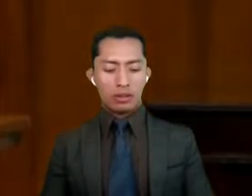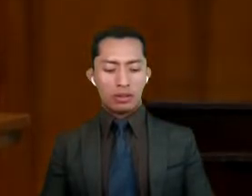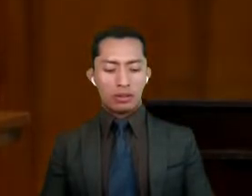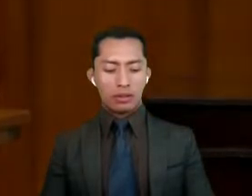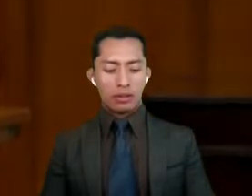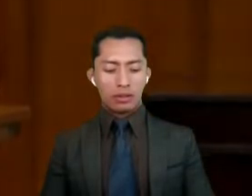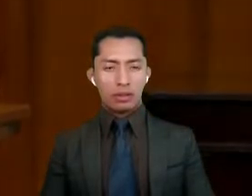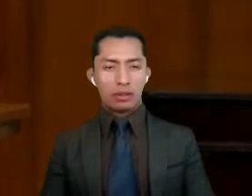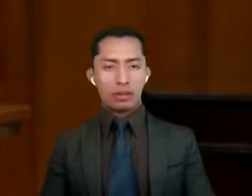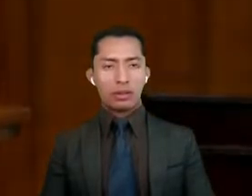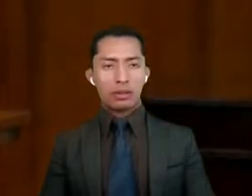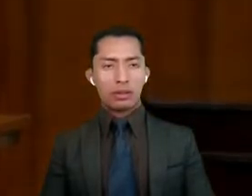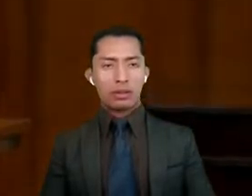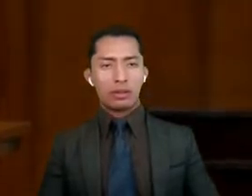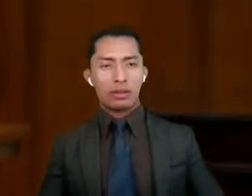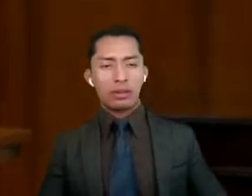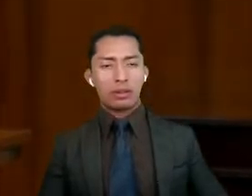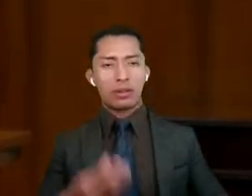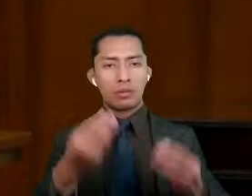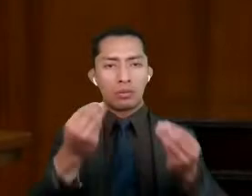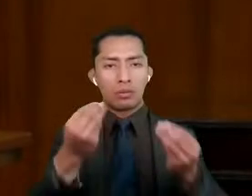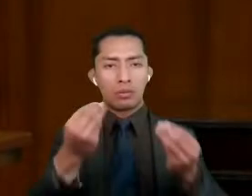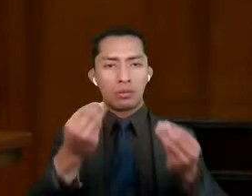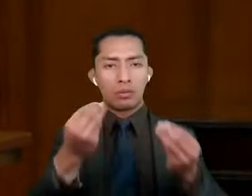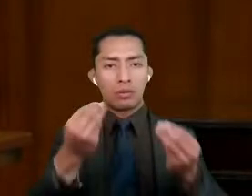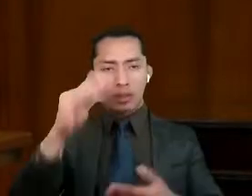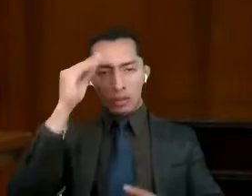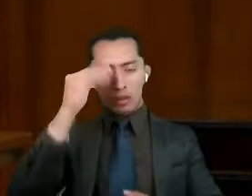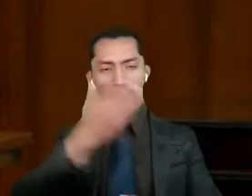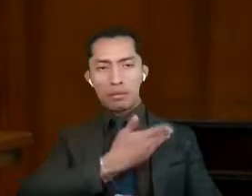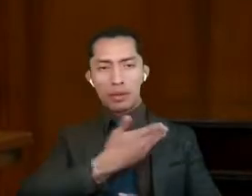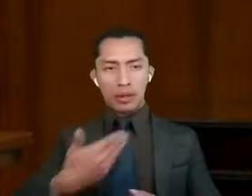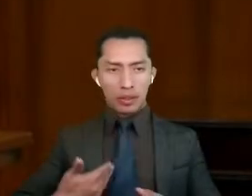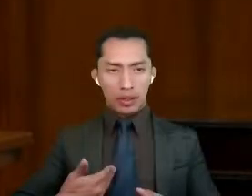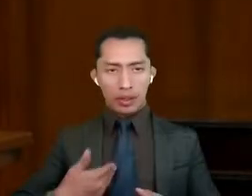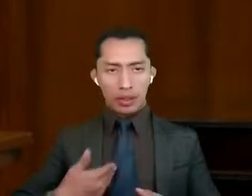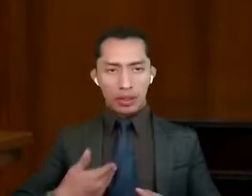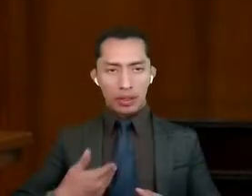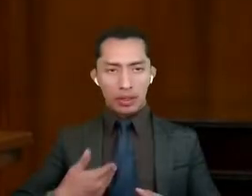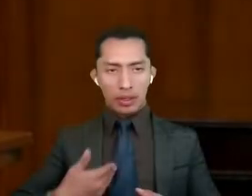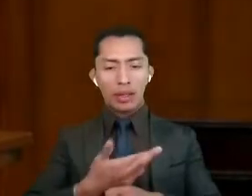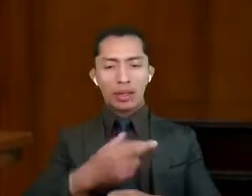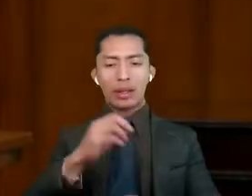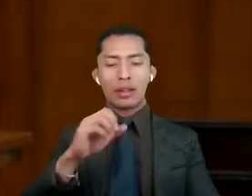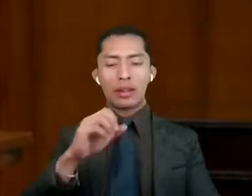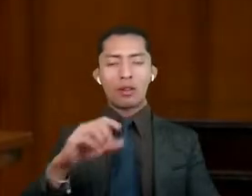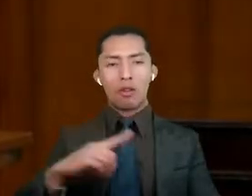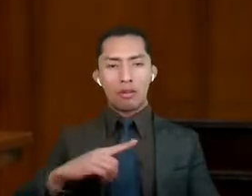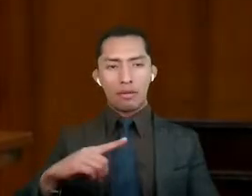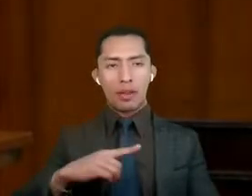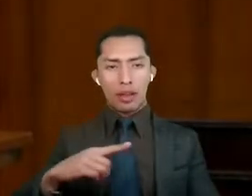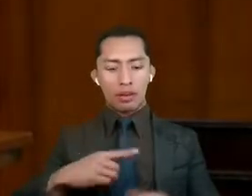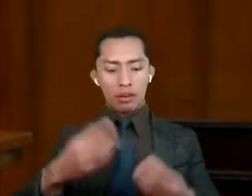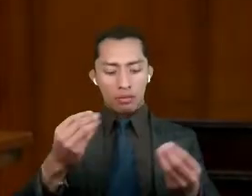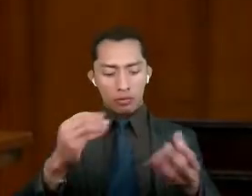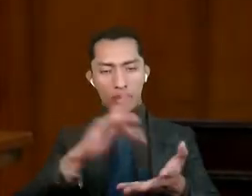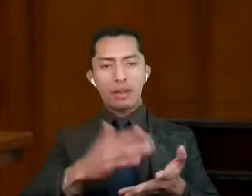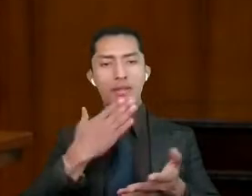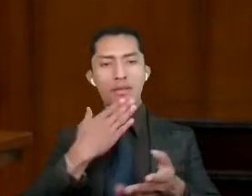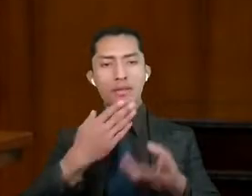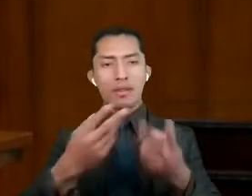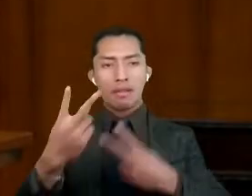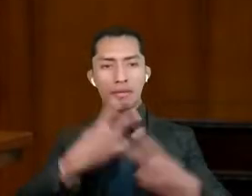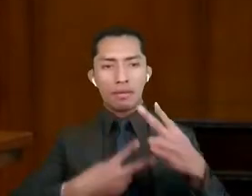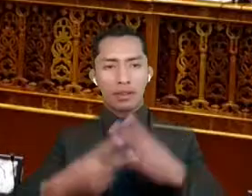Muchas gracias, señor presidente, señor secretario de General de Gobierno. Buenos días. Bienvenido a esta Casa del